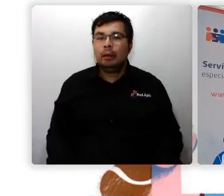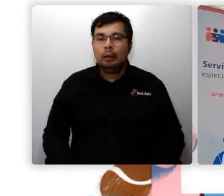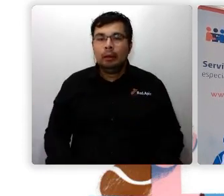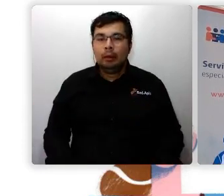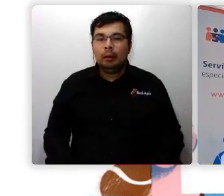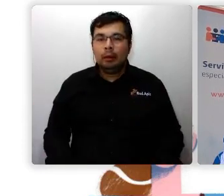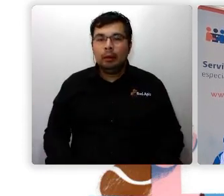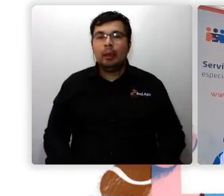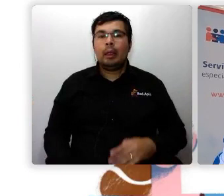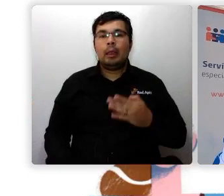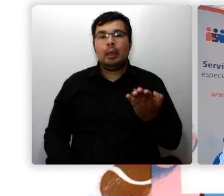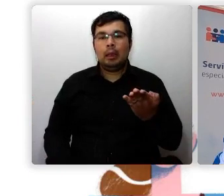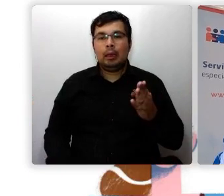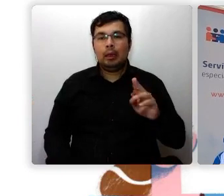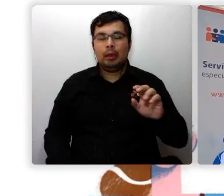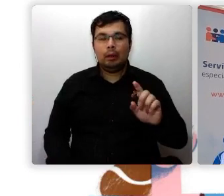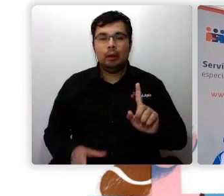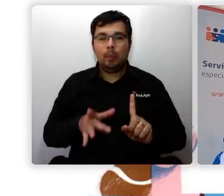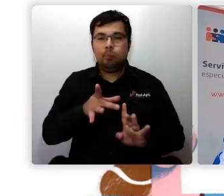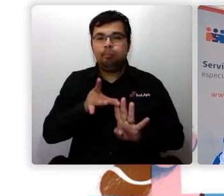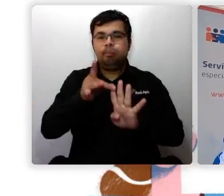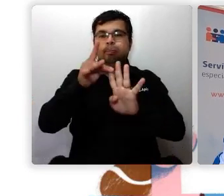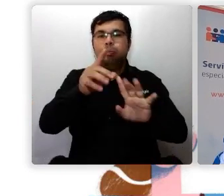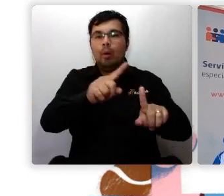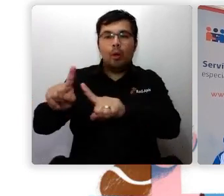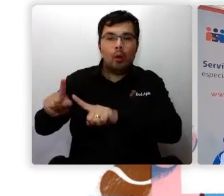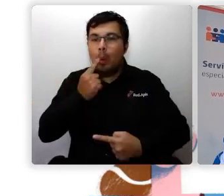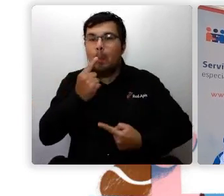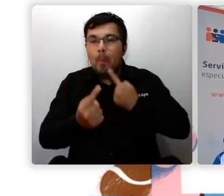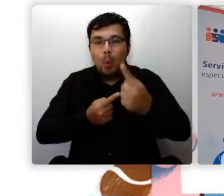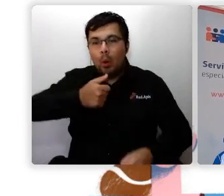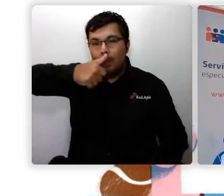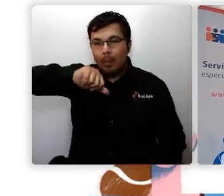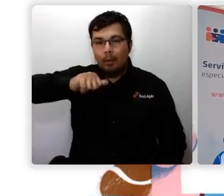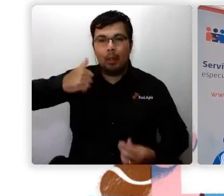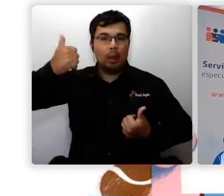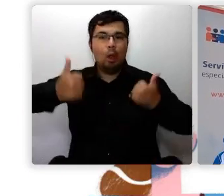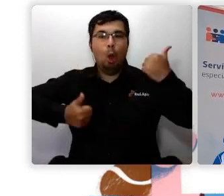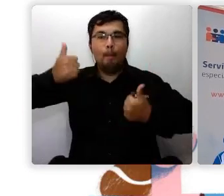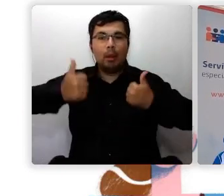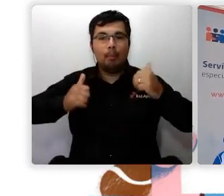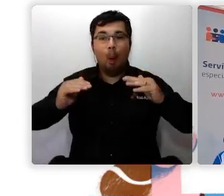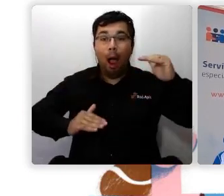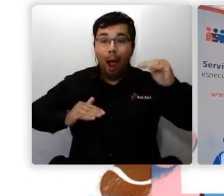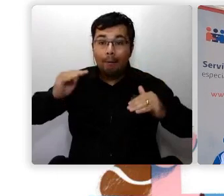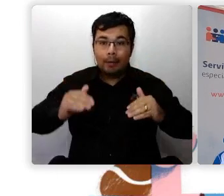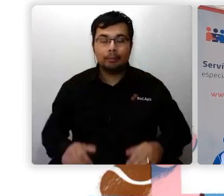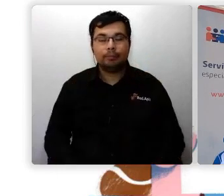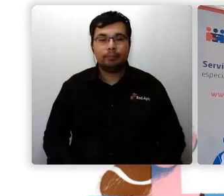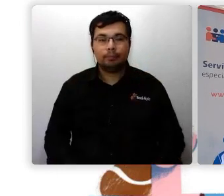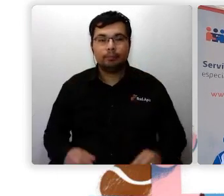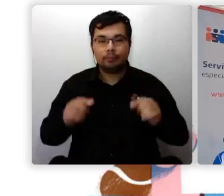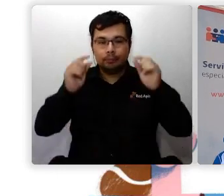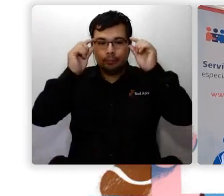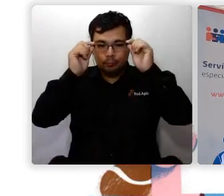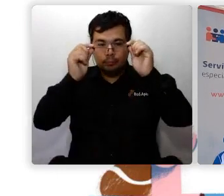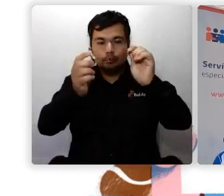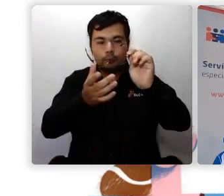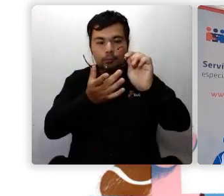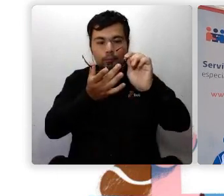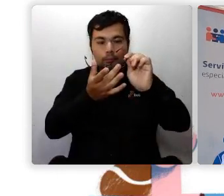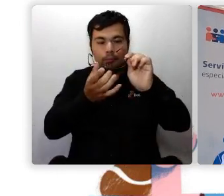y que nos hace resaltar del resto de las consultoras privadas con las que competimos muchas veces. Lo otro, damos